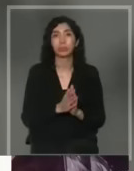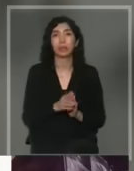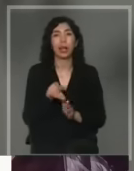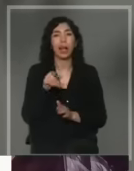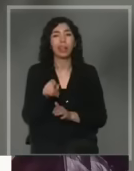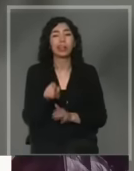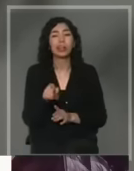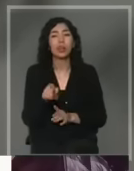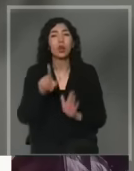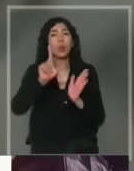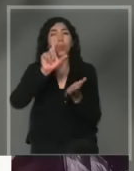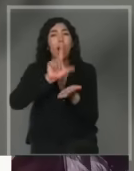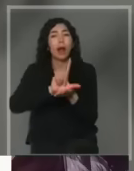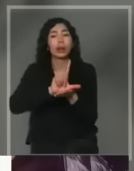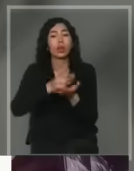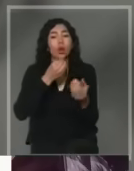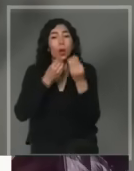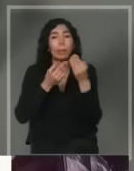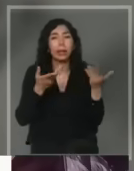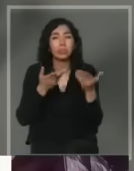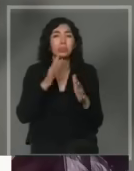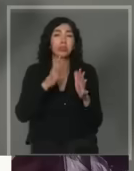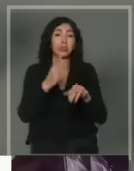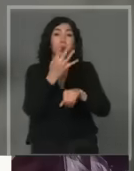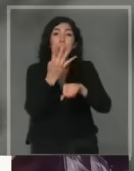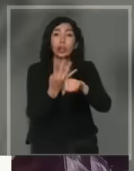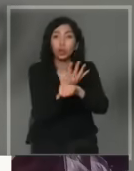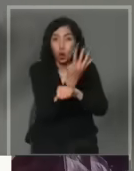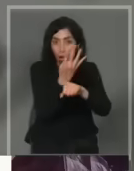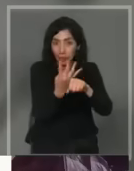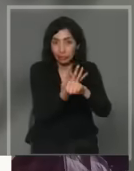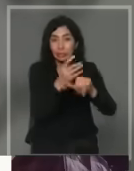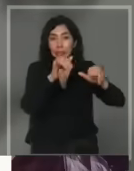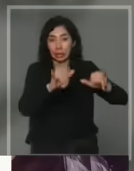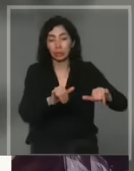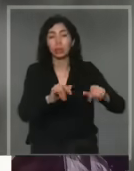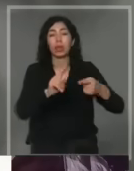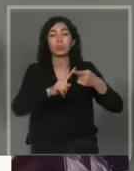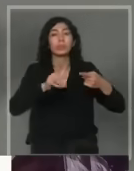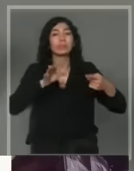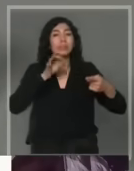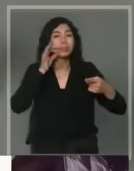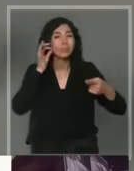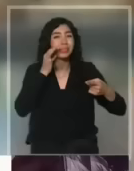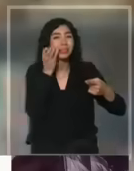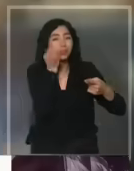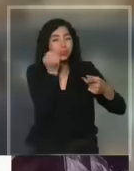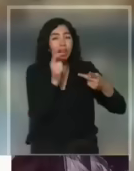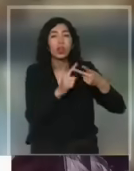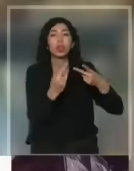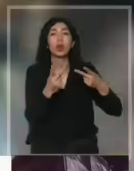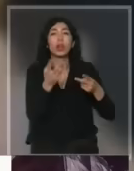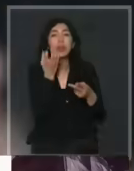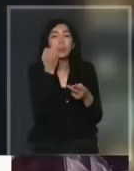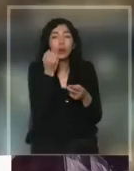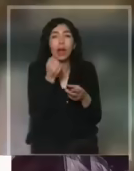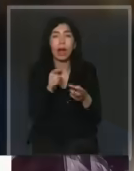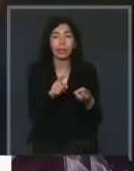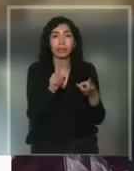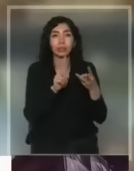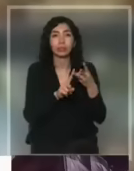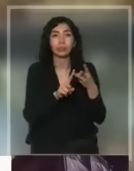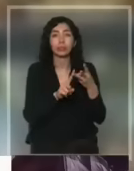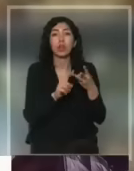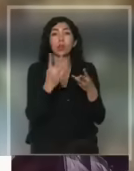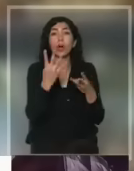lugar de comida. Estuvieron cerca de 4 horas en un almuerzo que incluyó una cerveza michelada, 2 limonadas, menta, jengibre,